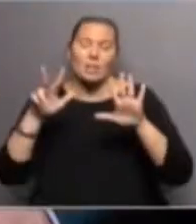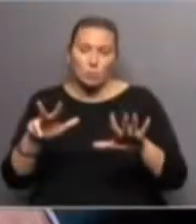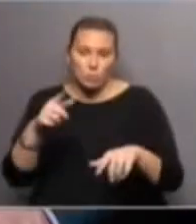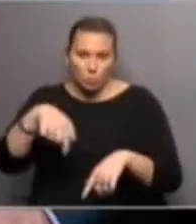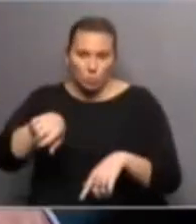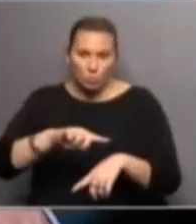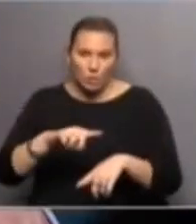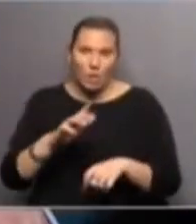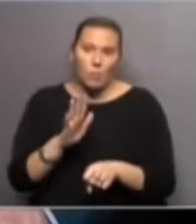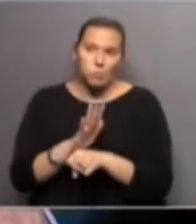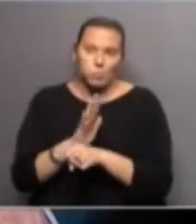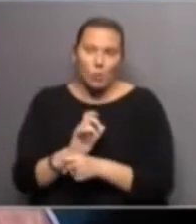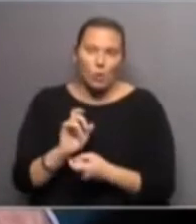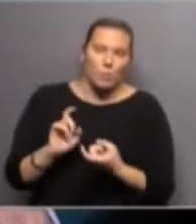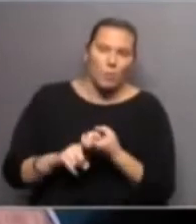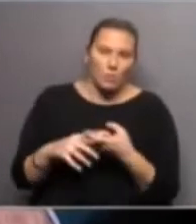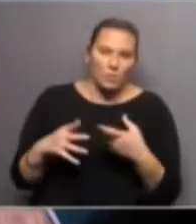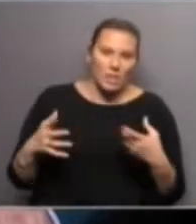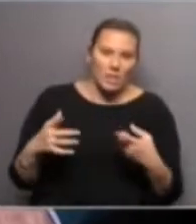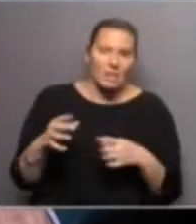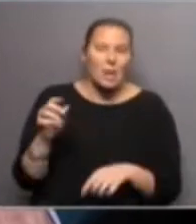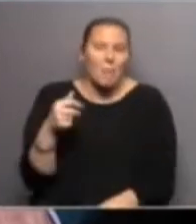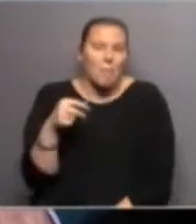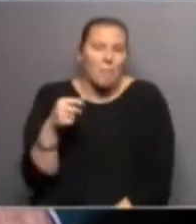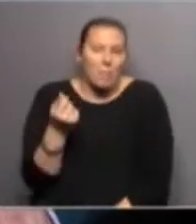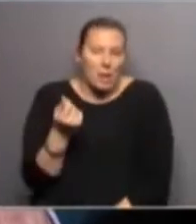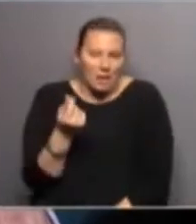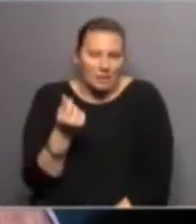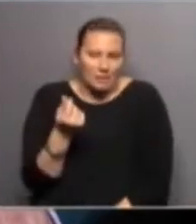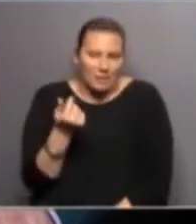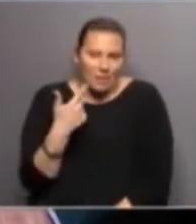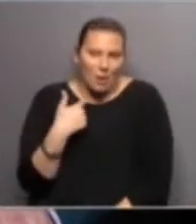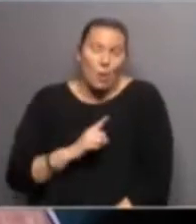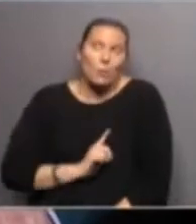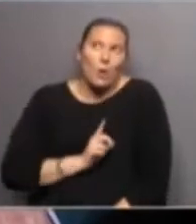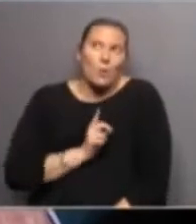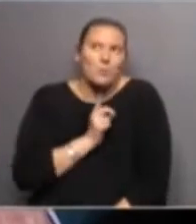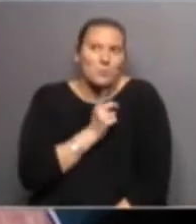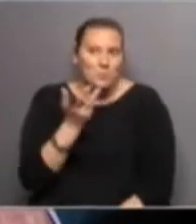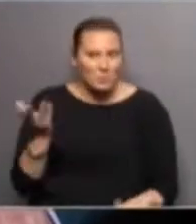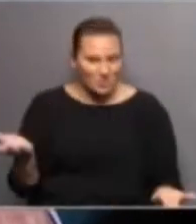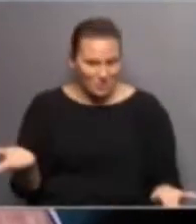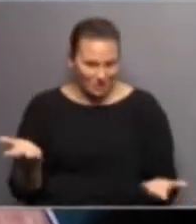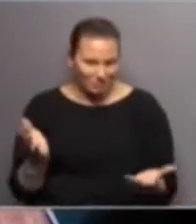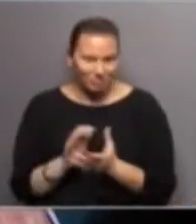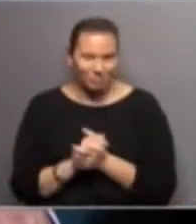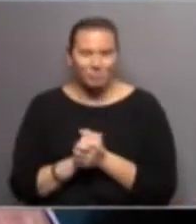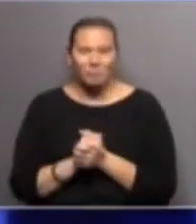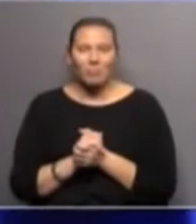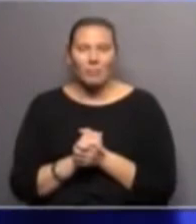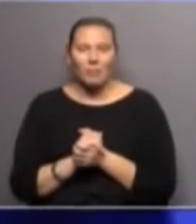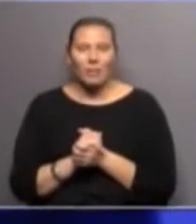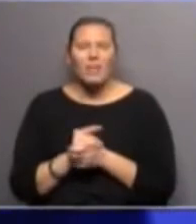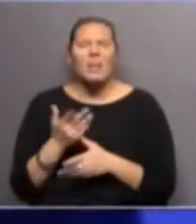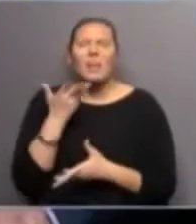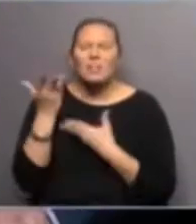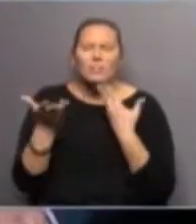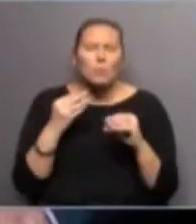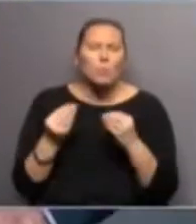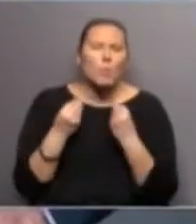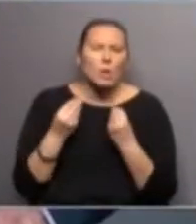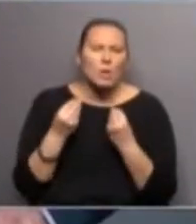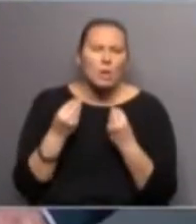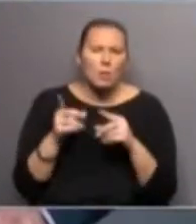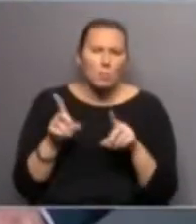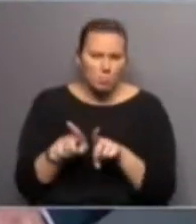boda de plata, ¿no? Sí, estar en las bodas de plata, realmente. Muchas gracias por hacer eso, muchas gracias. Bueno, ¿qué tema van a cantar?